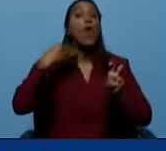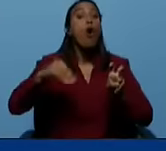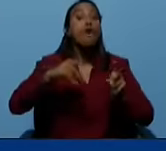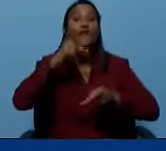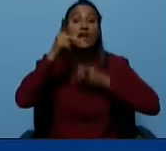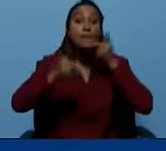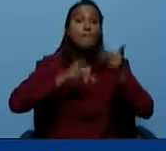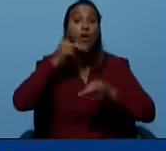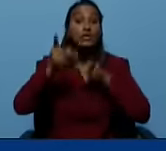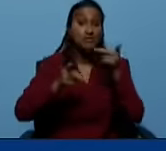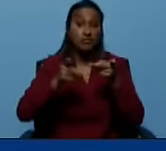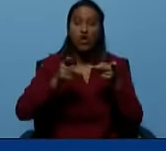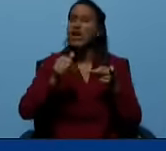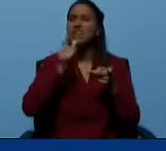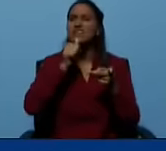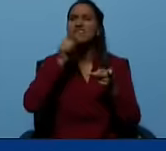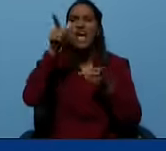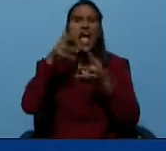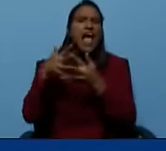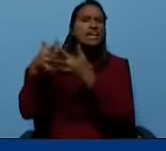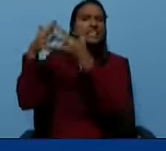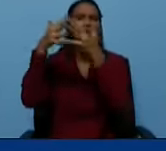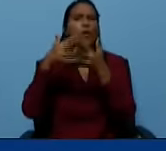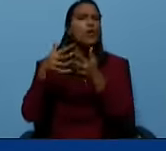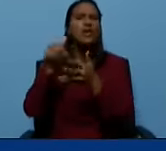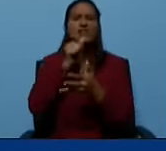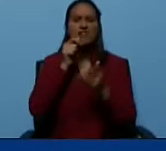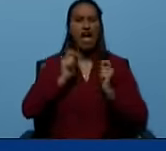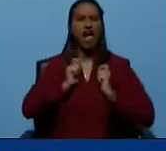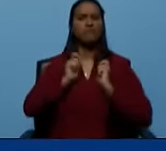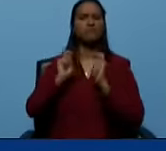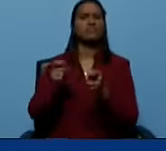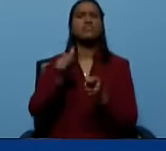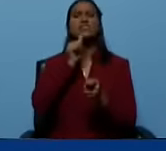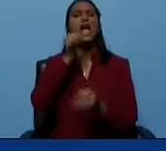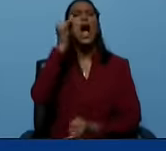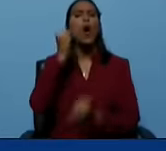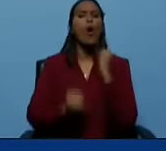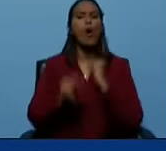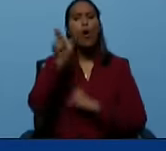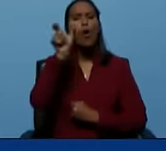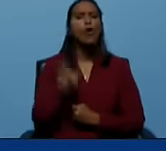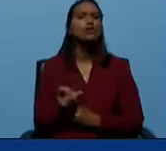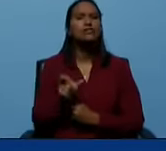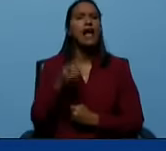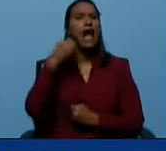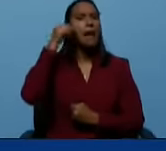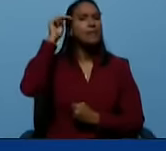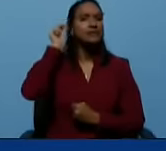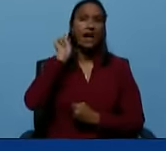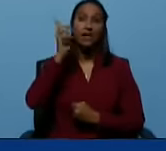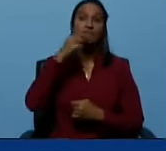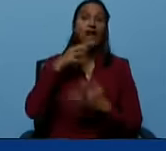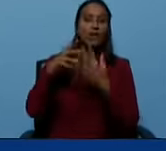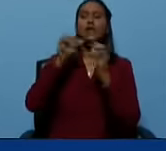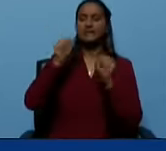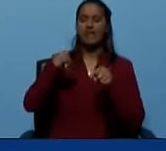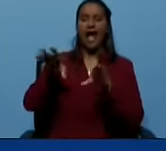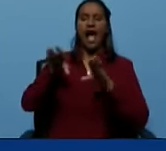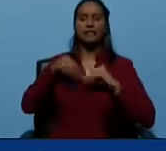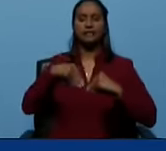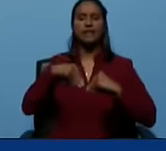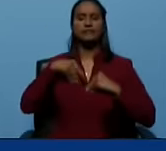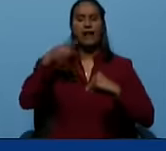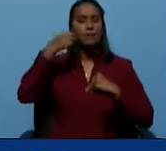le entregó la batuta a su última carta, a su último apellido, a su última fascista, a la Machado. Y le dijo, tienes la